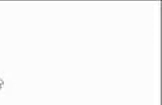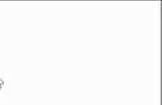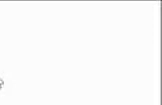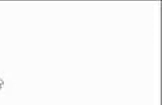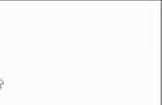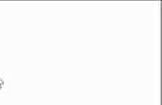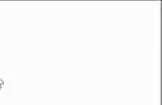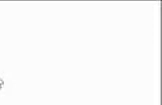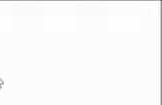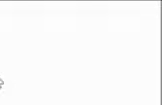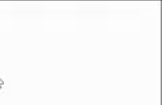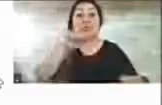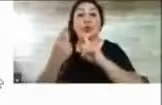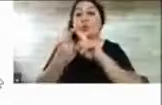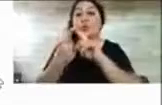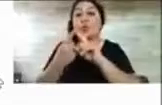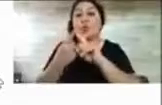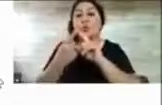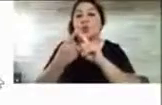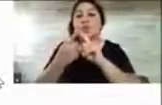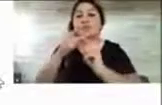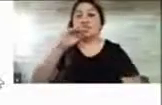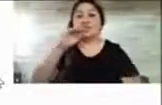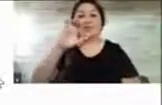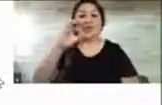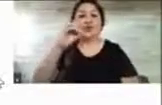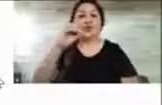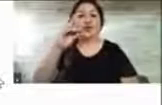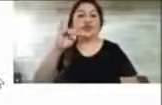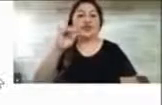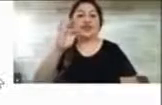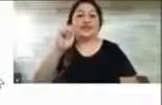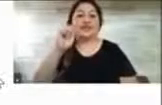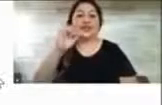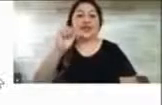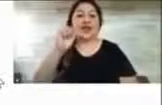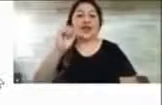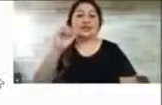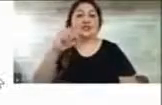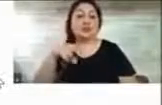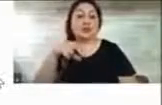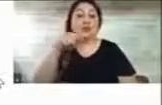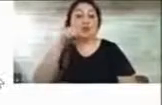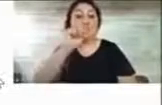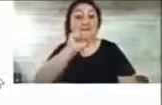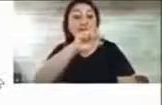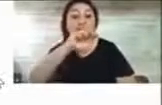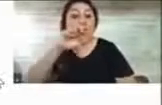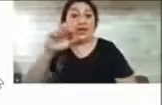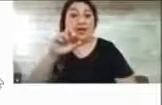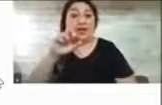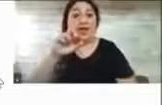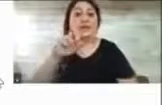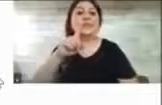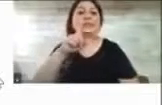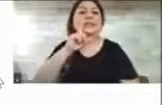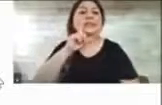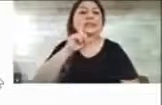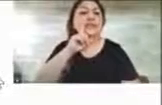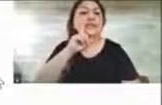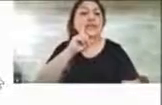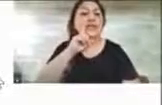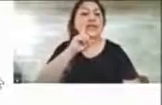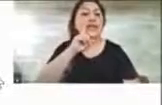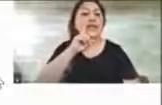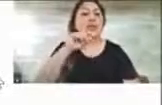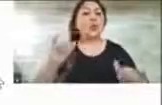de la decodificación. ¿Ya? GrafoGame es un juego con una sólida evidencia empírica de su efectividad.